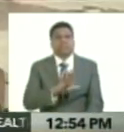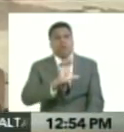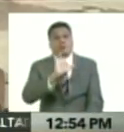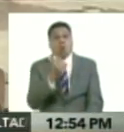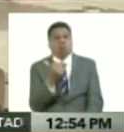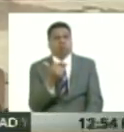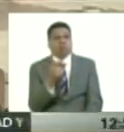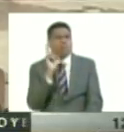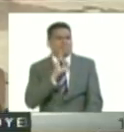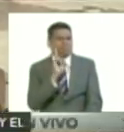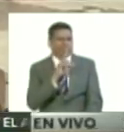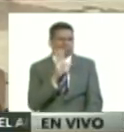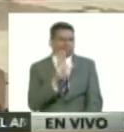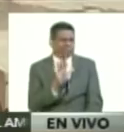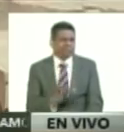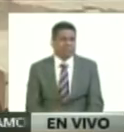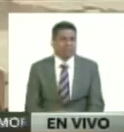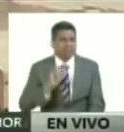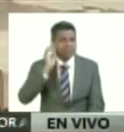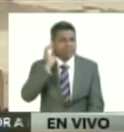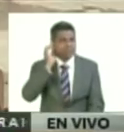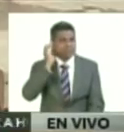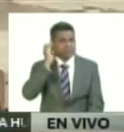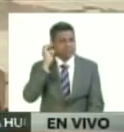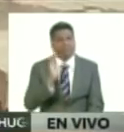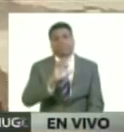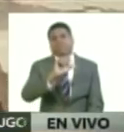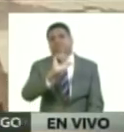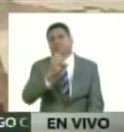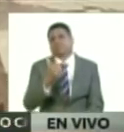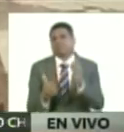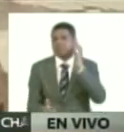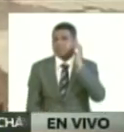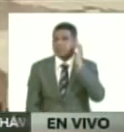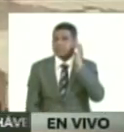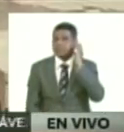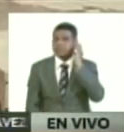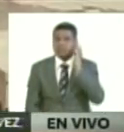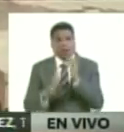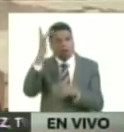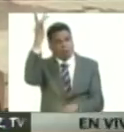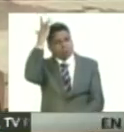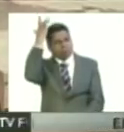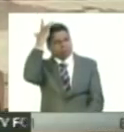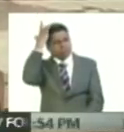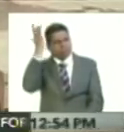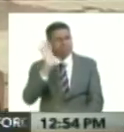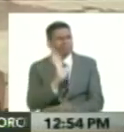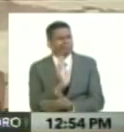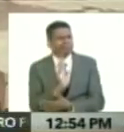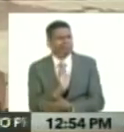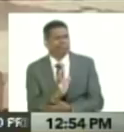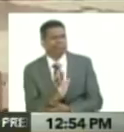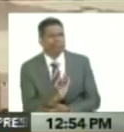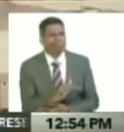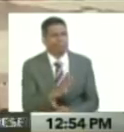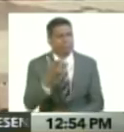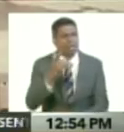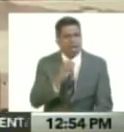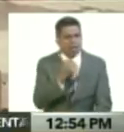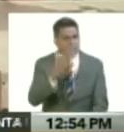espejismo. Luego está lo que señala el señor, acaba de llegar la canciller Delcy Rodríguez a acompañarme en la rueda de prensa.